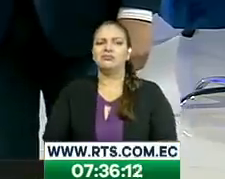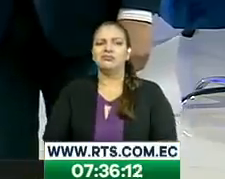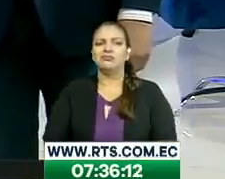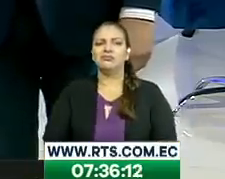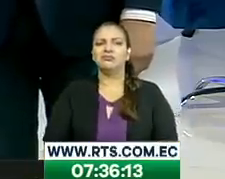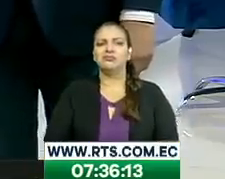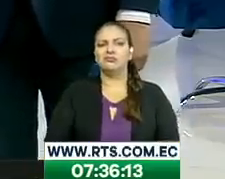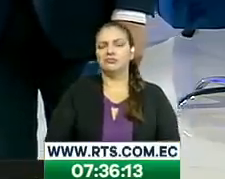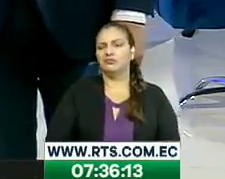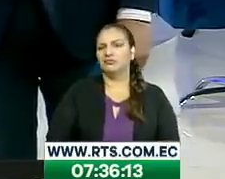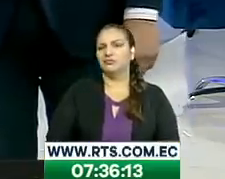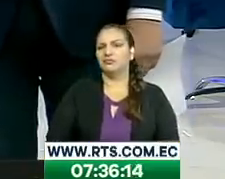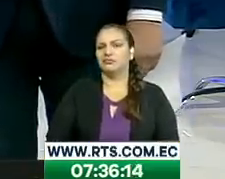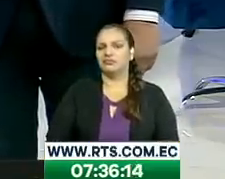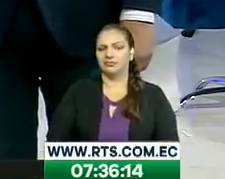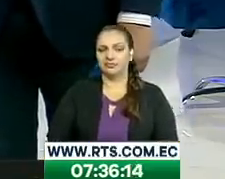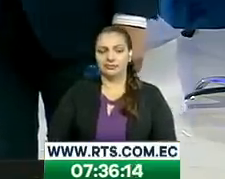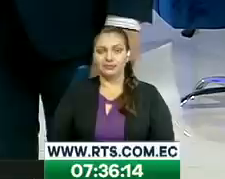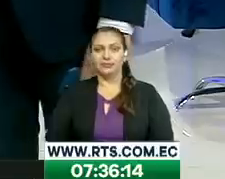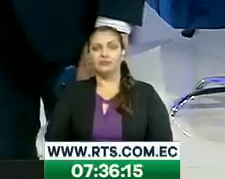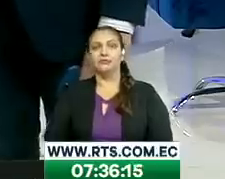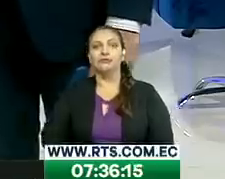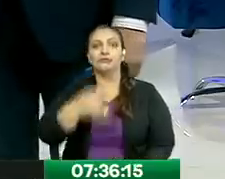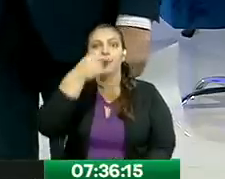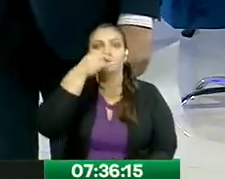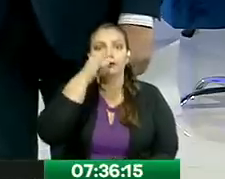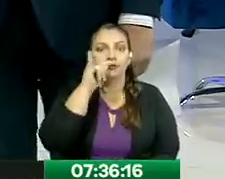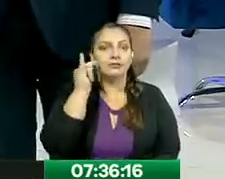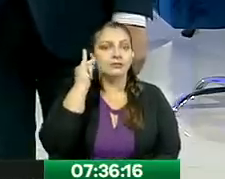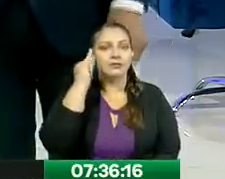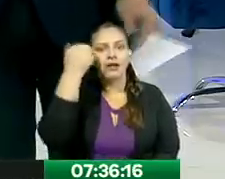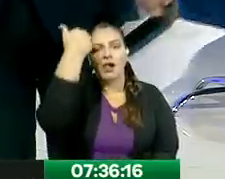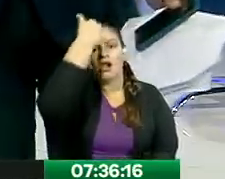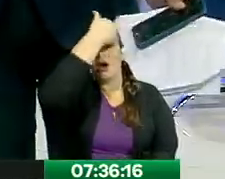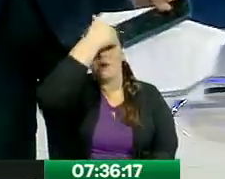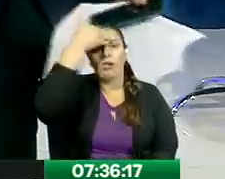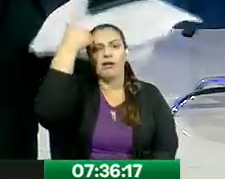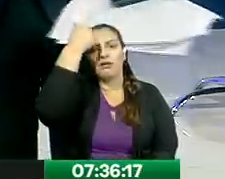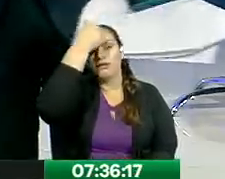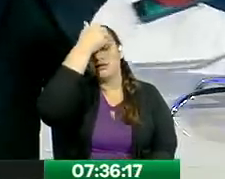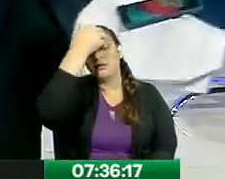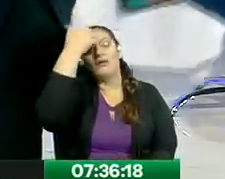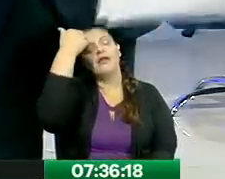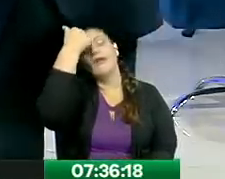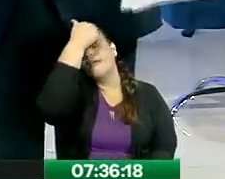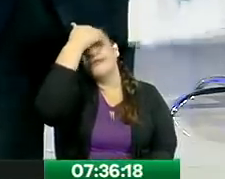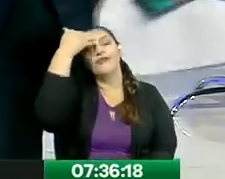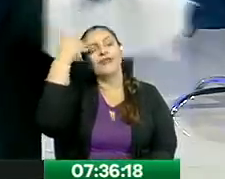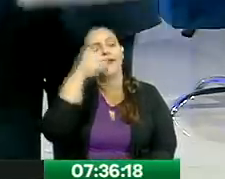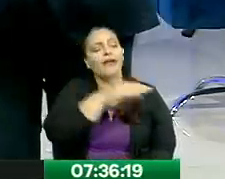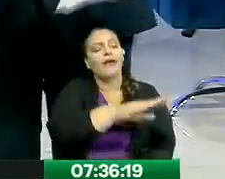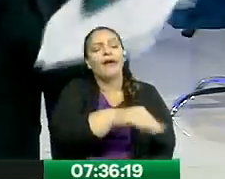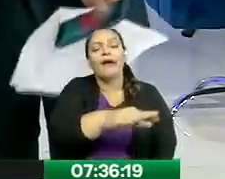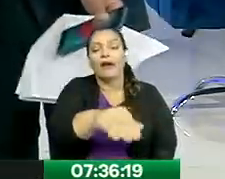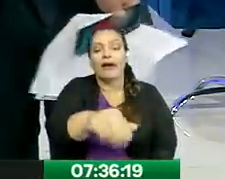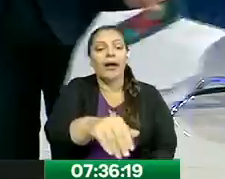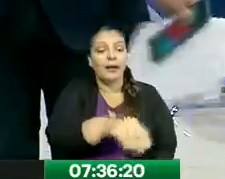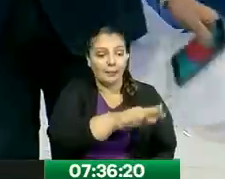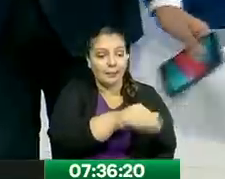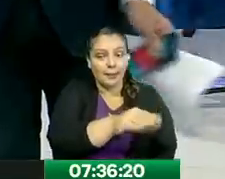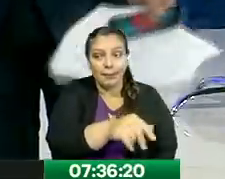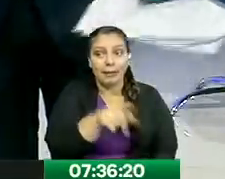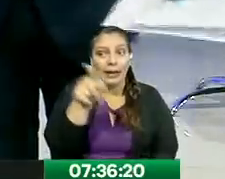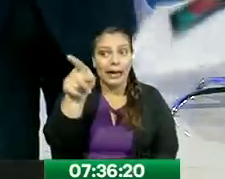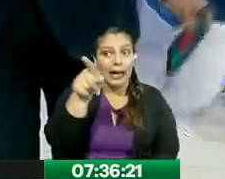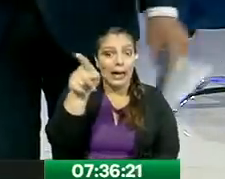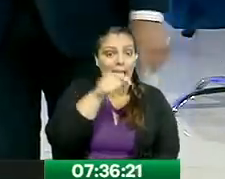de aprovecharse en su fractura de la inocencia de estos niños también y una adulta mayor que le dicen bueno vamos vamos a ver qué hacemos con qué engaños